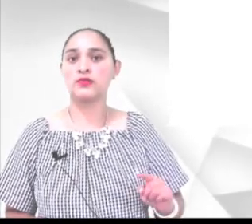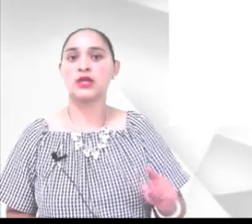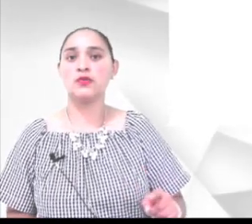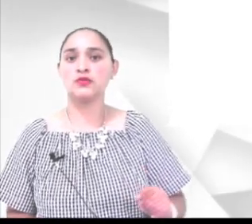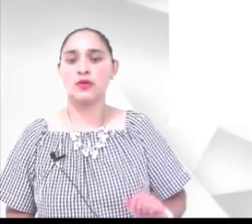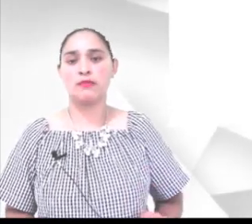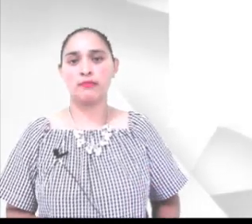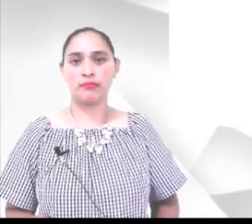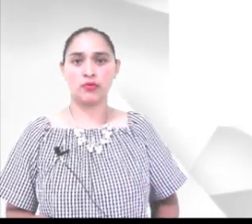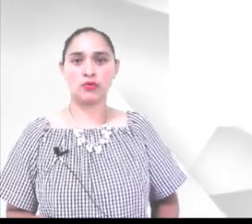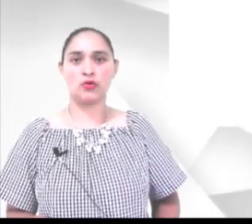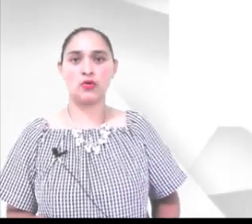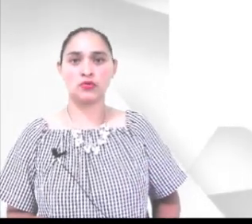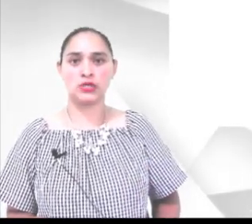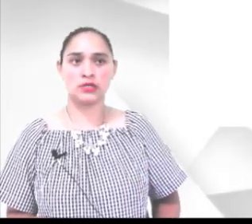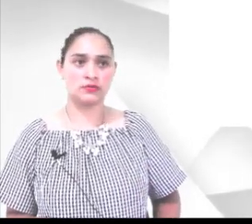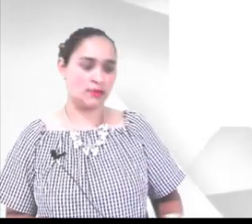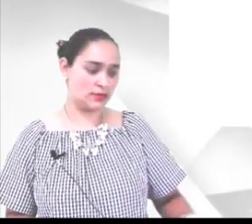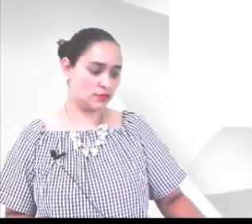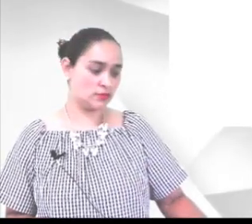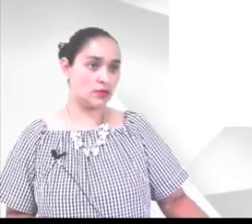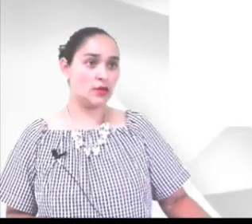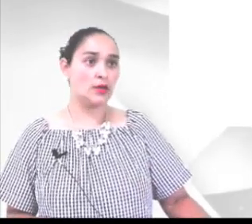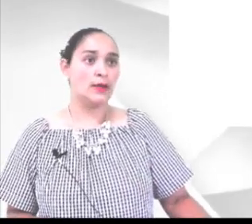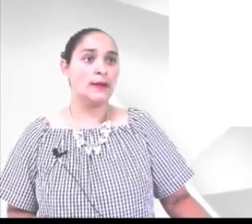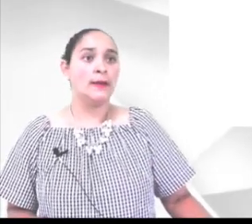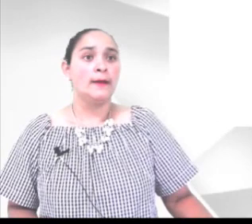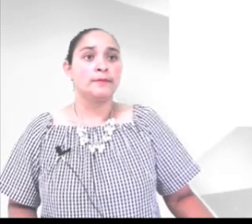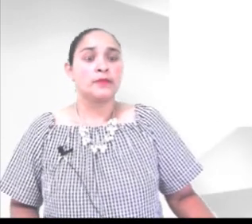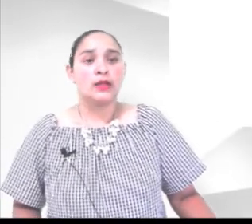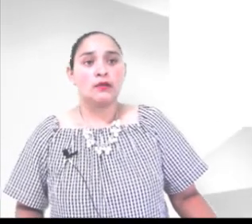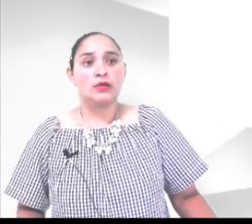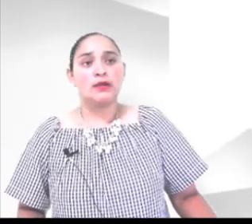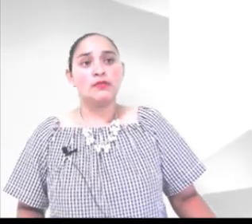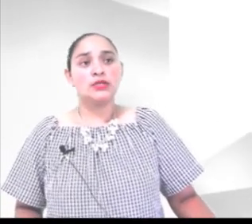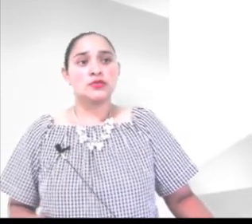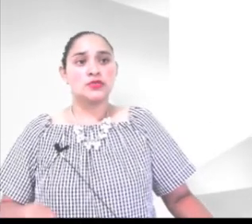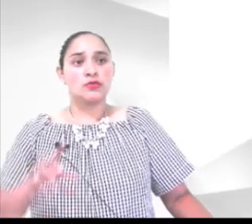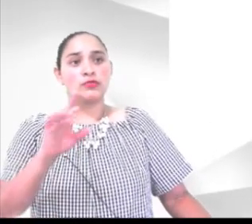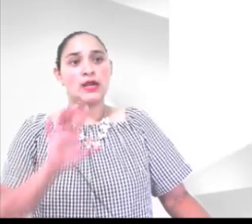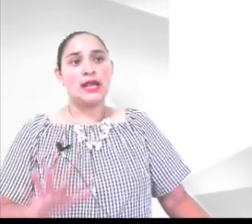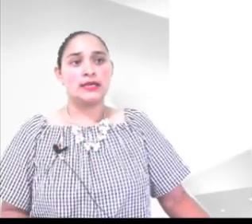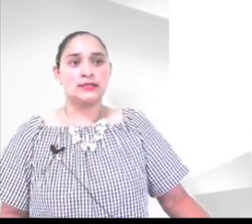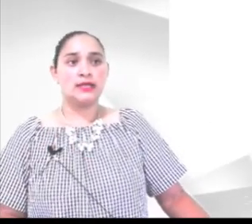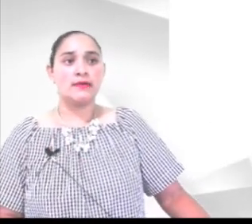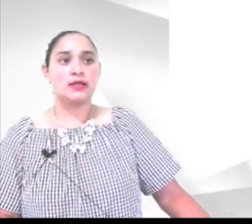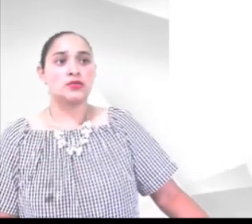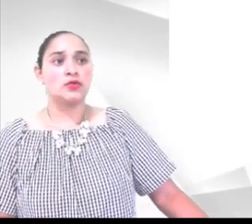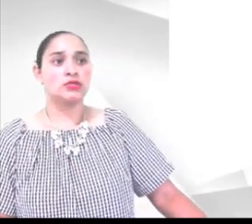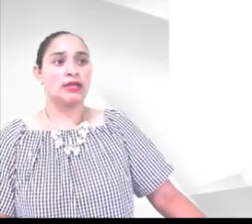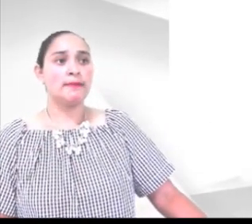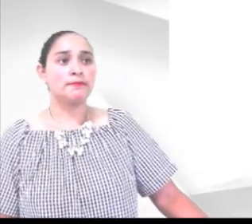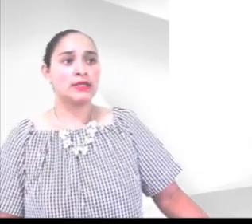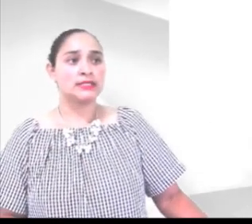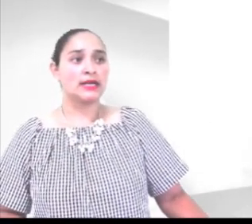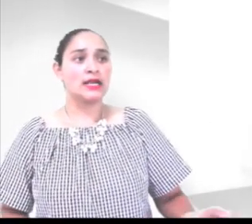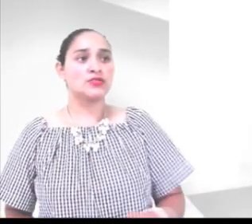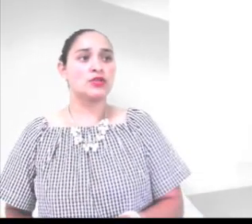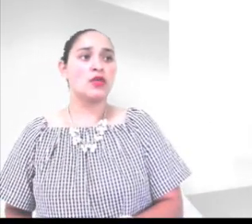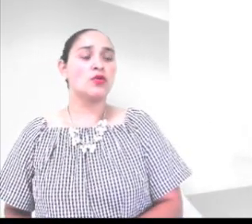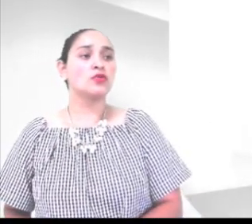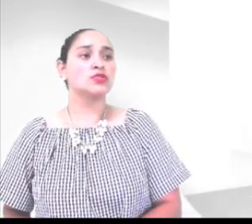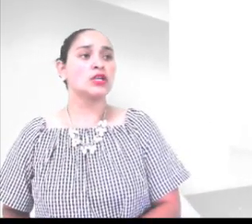los causados por los seres humanos. Cuando hablamos de socioculturales, ahí está, ¿verdad? Que